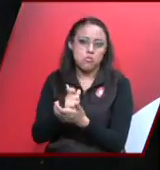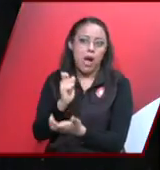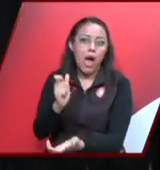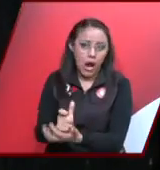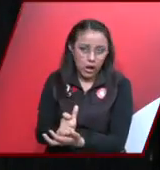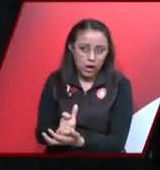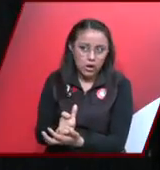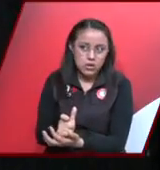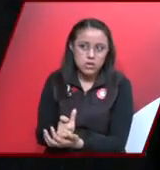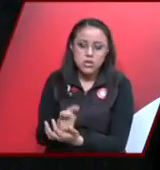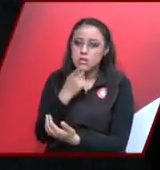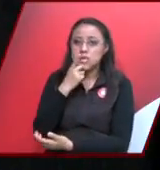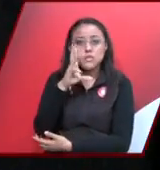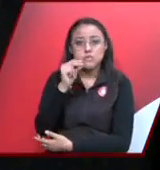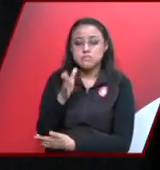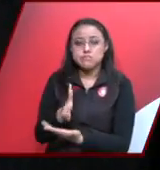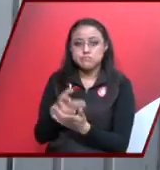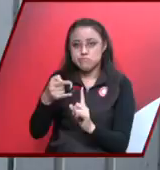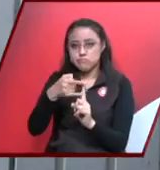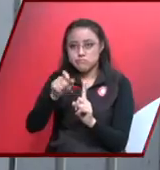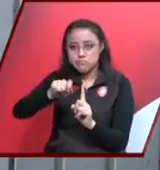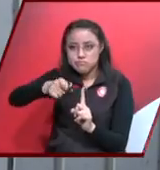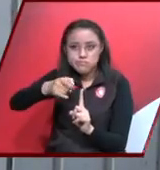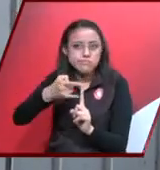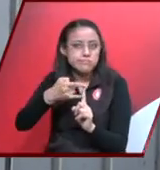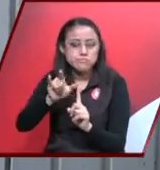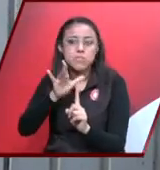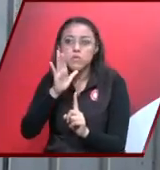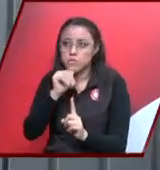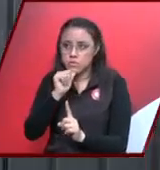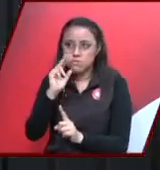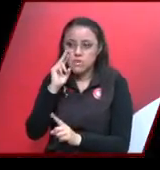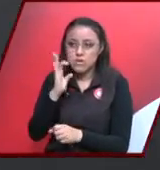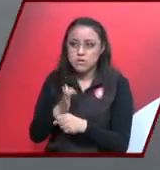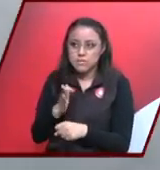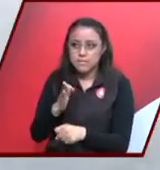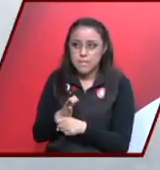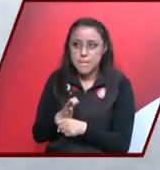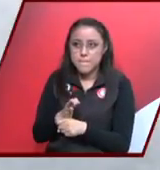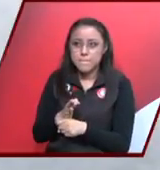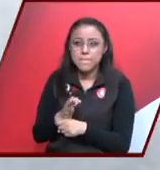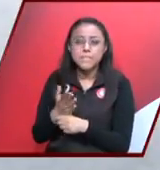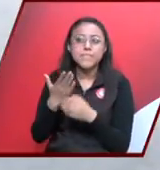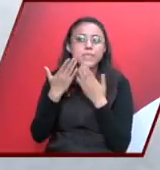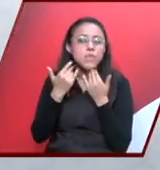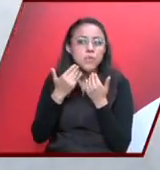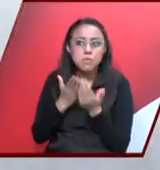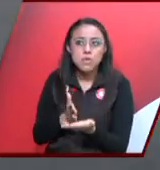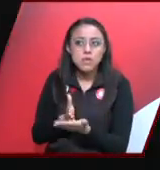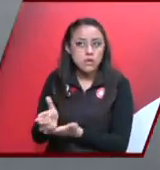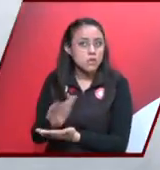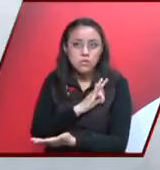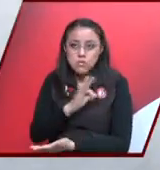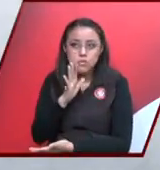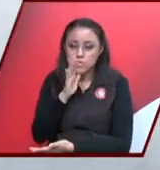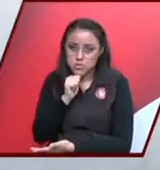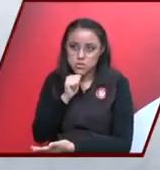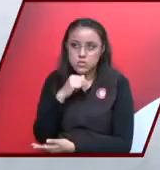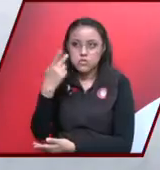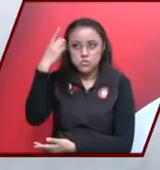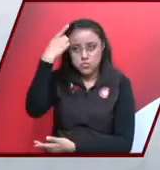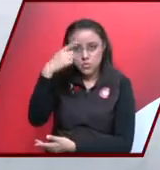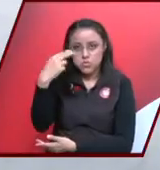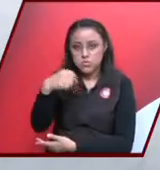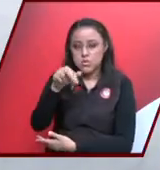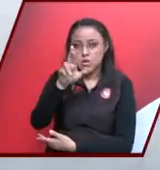se niegan en abrirme la puerta. Si ahorita pueden ver, pues no me dejan entrar. El dueño se llama